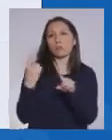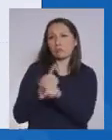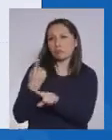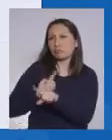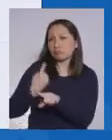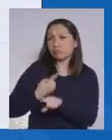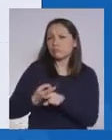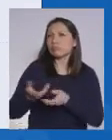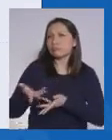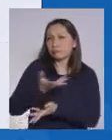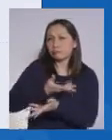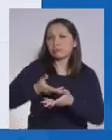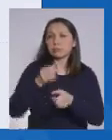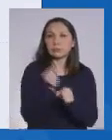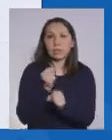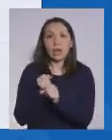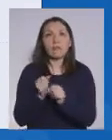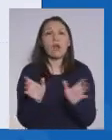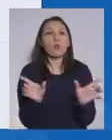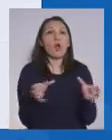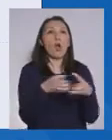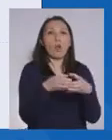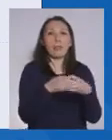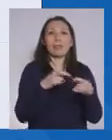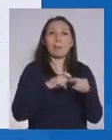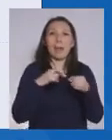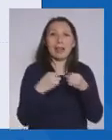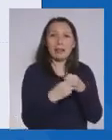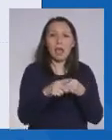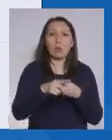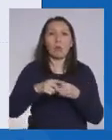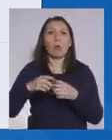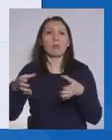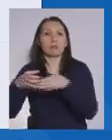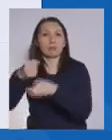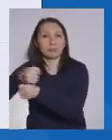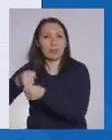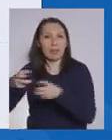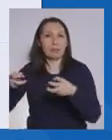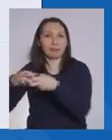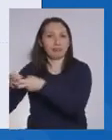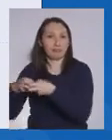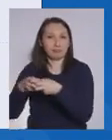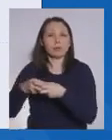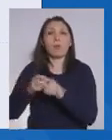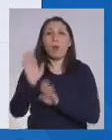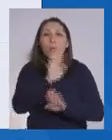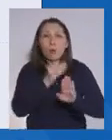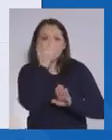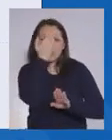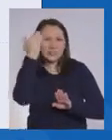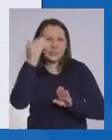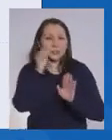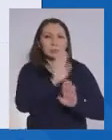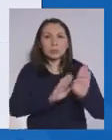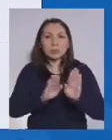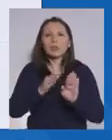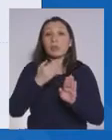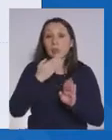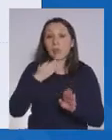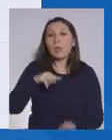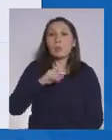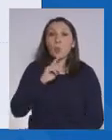producto del trabajo con sus comités paritarios con sus sindicatos con su experto en prevención y con la mutualidad de por tanto y clave